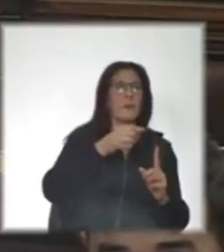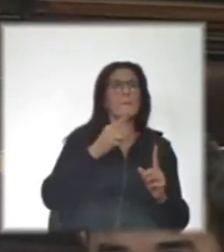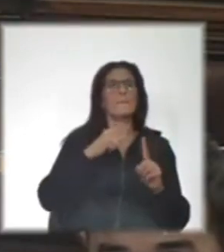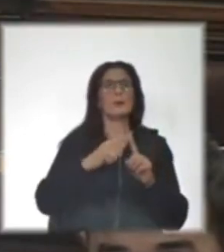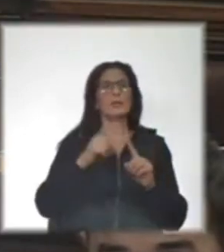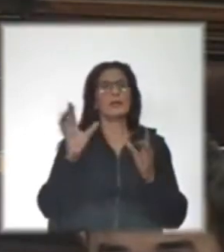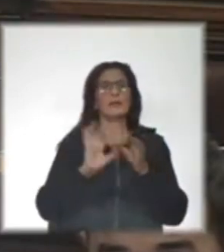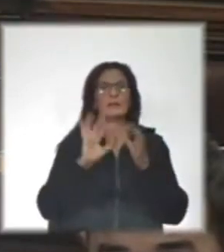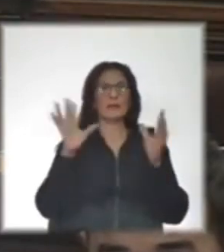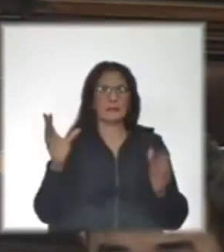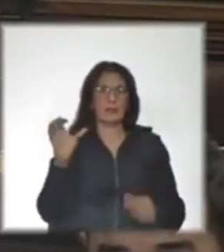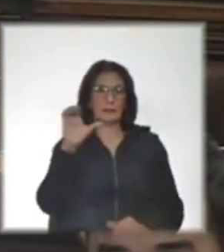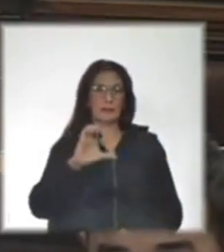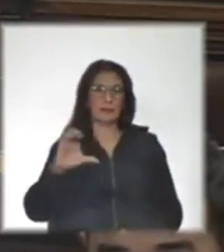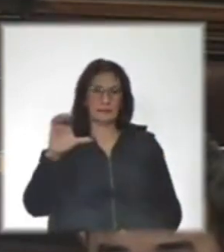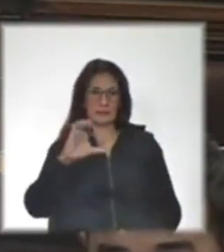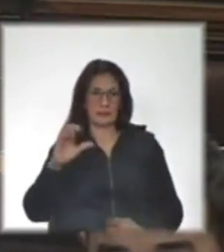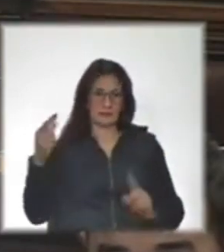empresa.